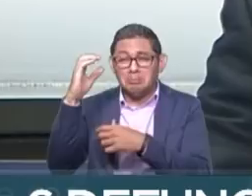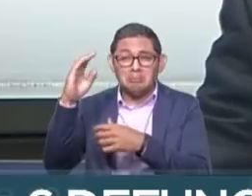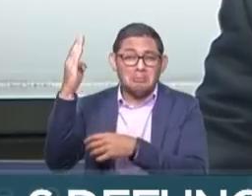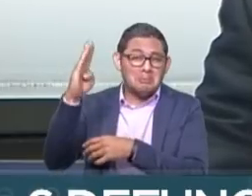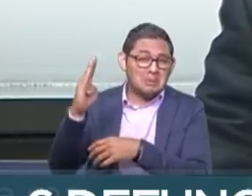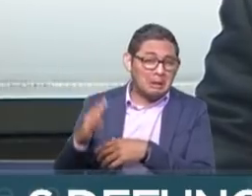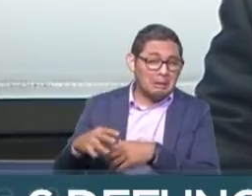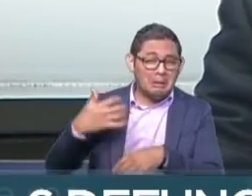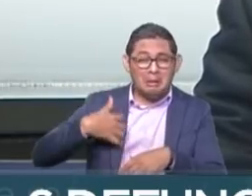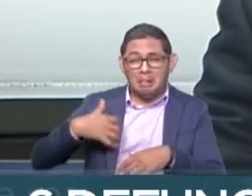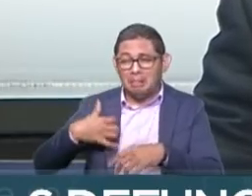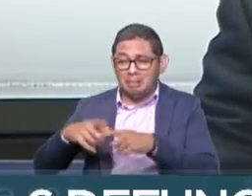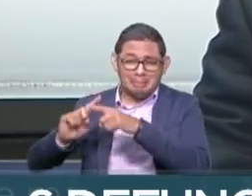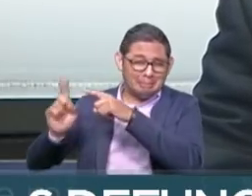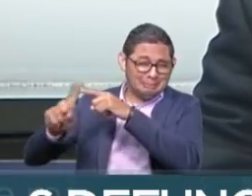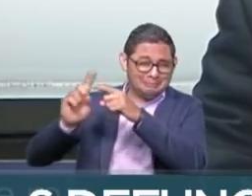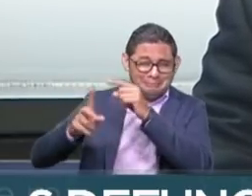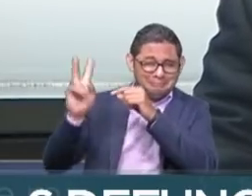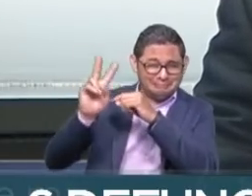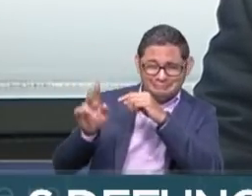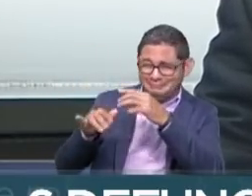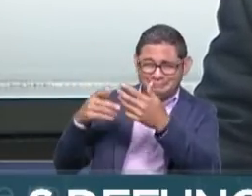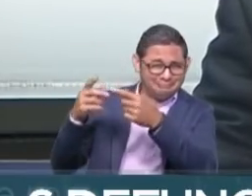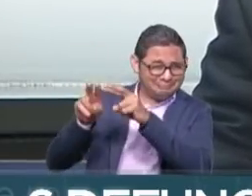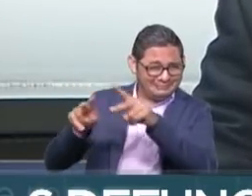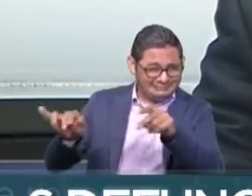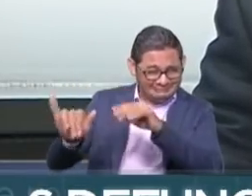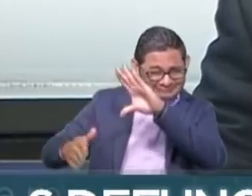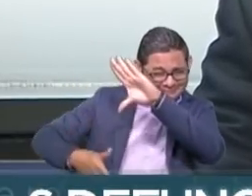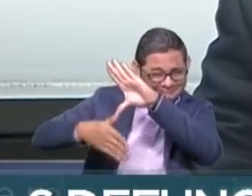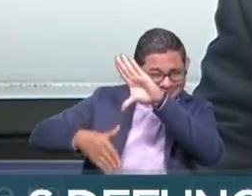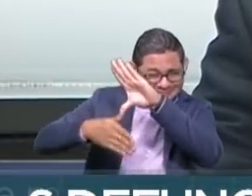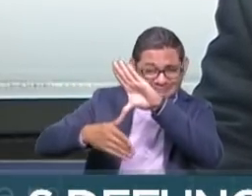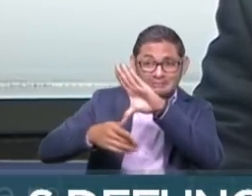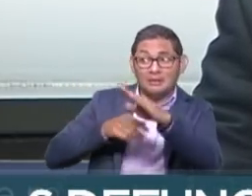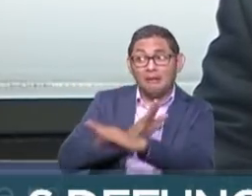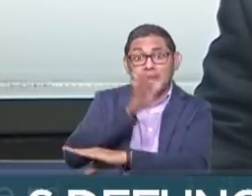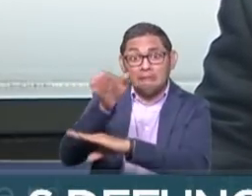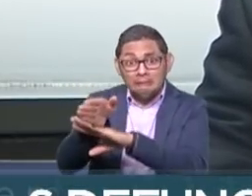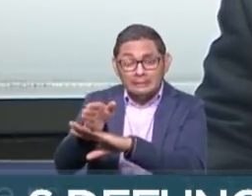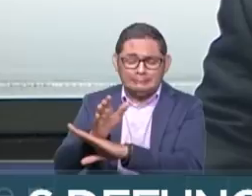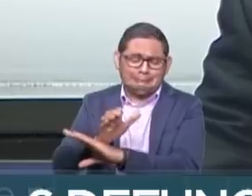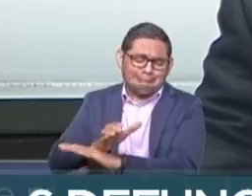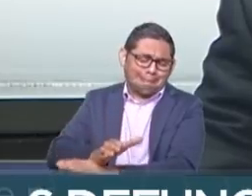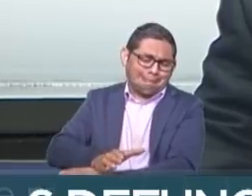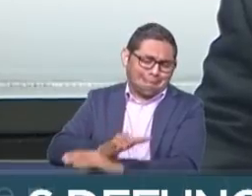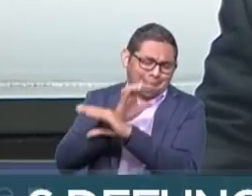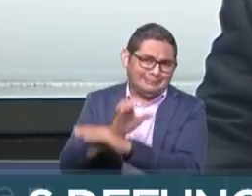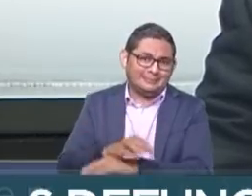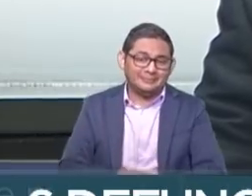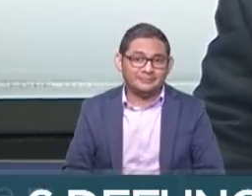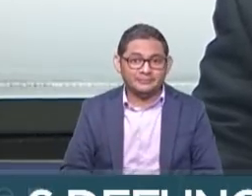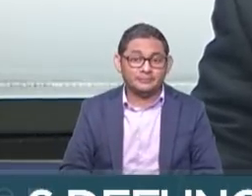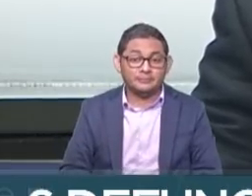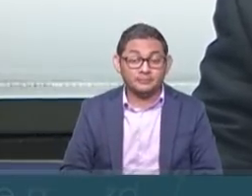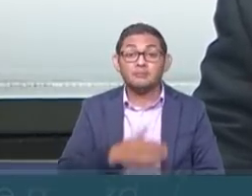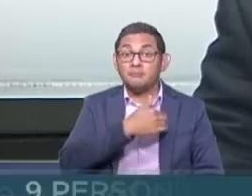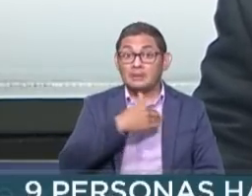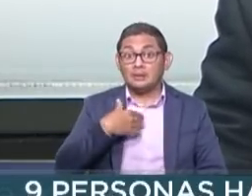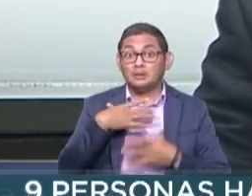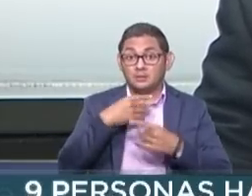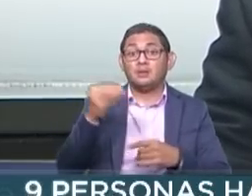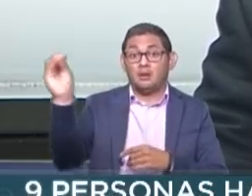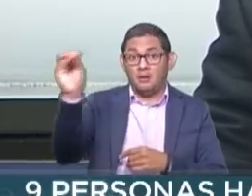Ya el Ministerio de Salud, de manera responsable, ha informado que esta variante puede